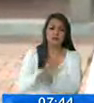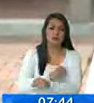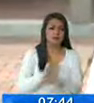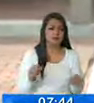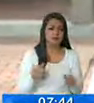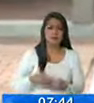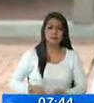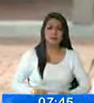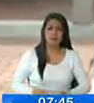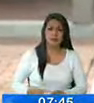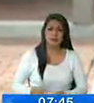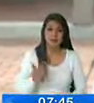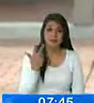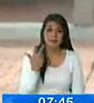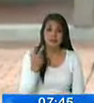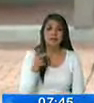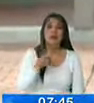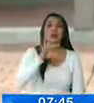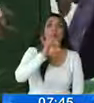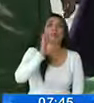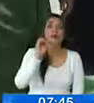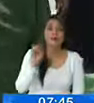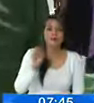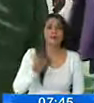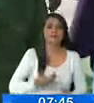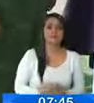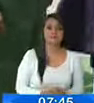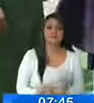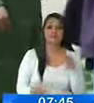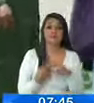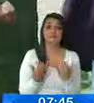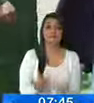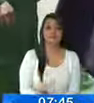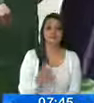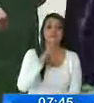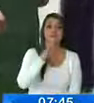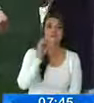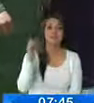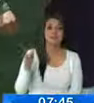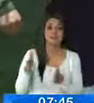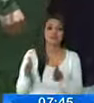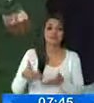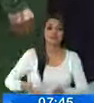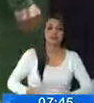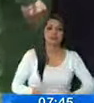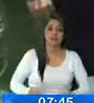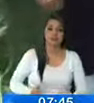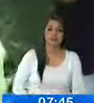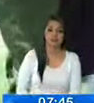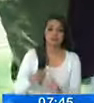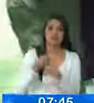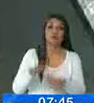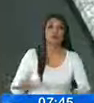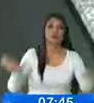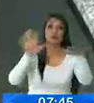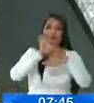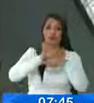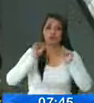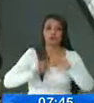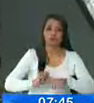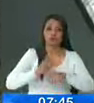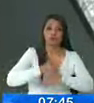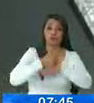estos niños no solamente eran 3, sino que eran 90. Al momento quedarían alrededor de 100 cuerpos para inhumar a nivel nacional. Y